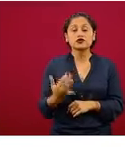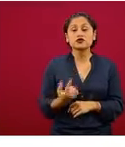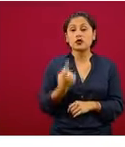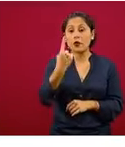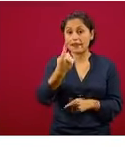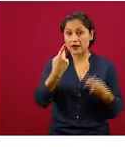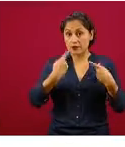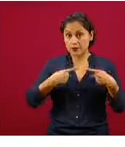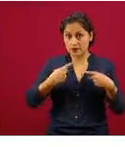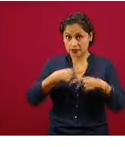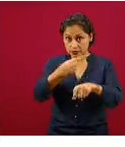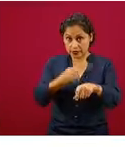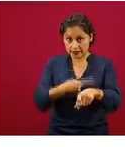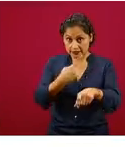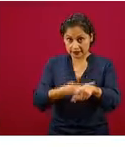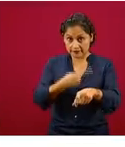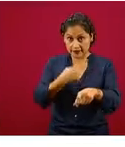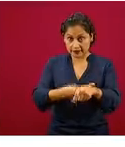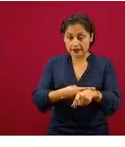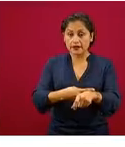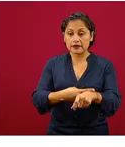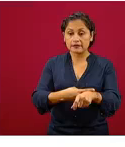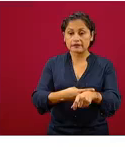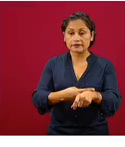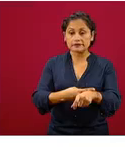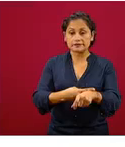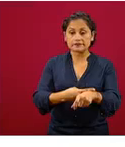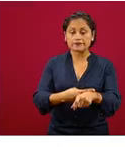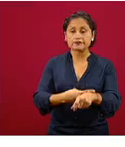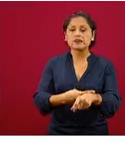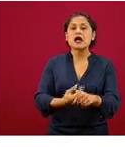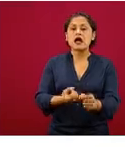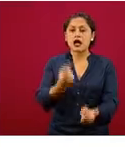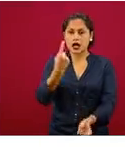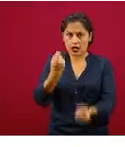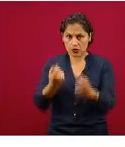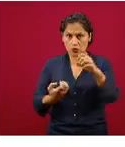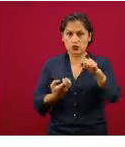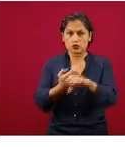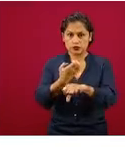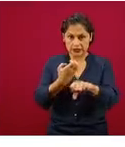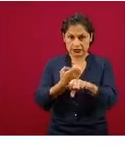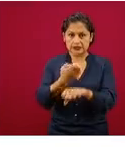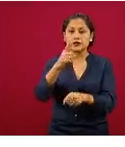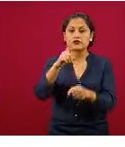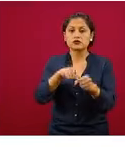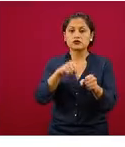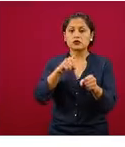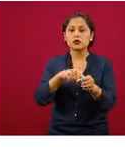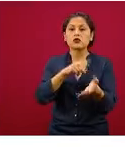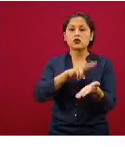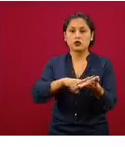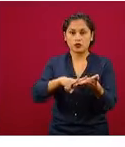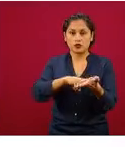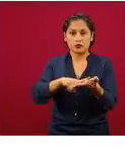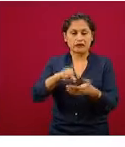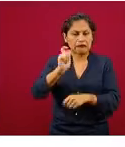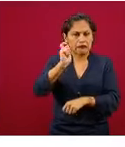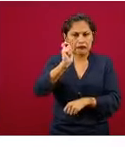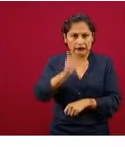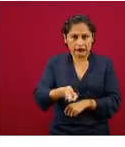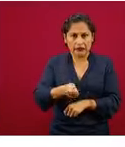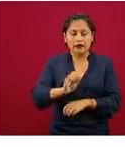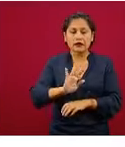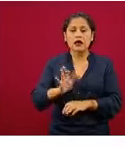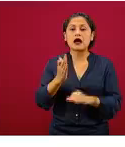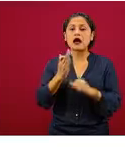casos acumulados, y vemos algunos estados que todavía tienen en este caso el color verde, que quiere decir que están